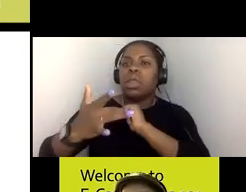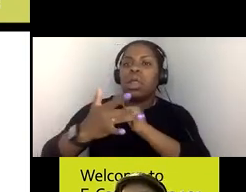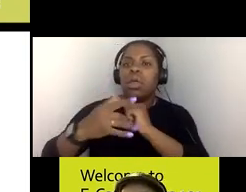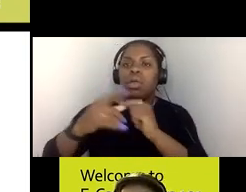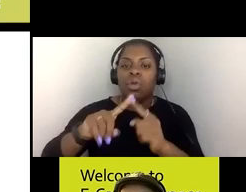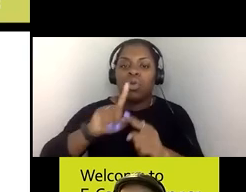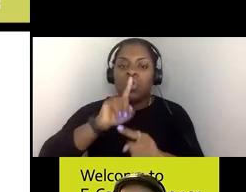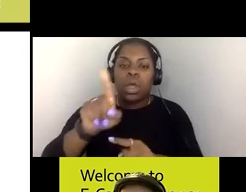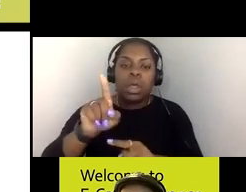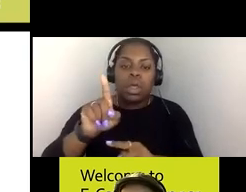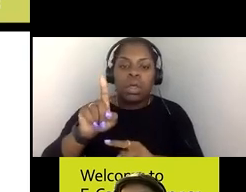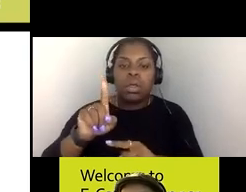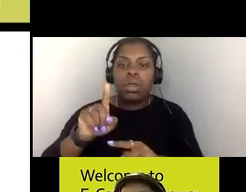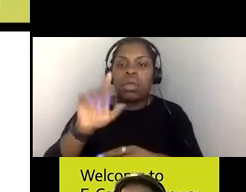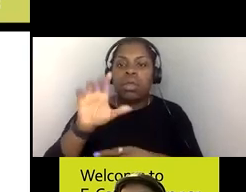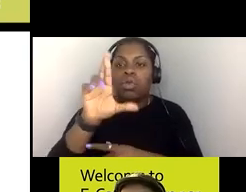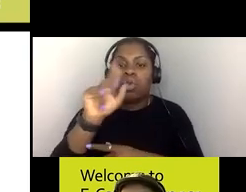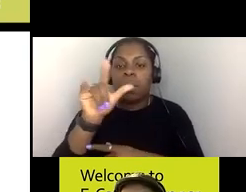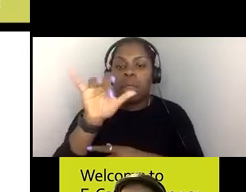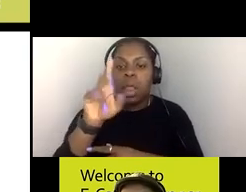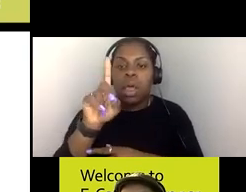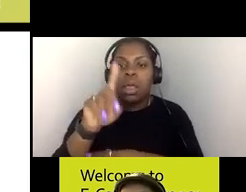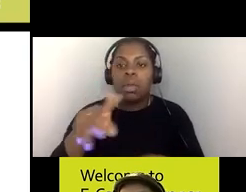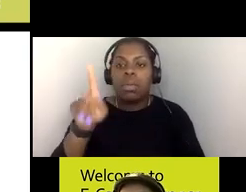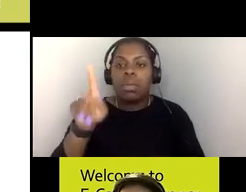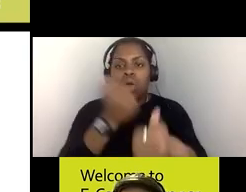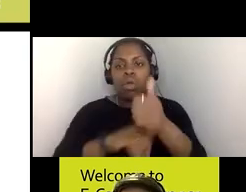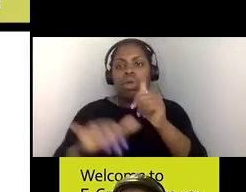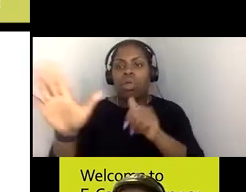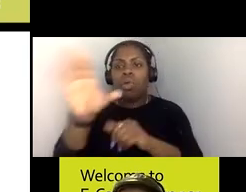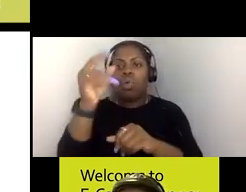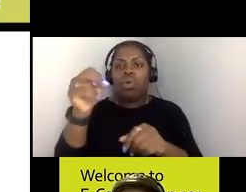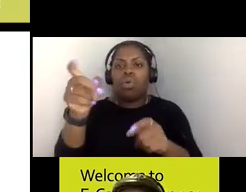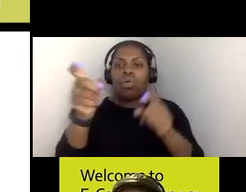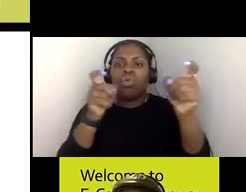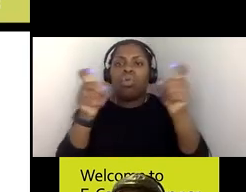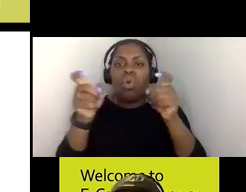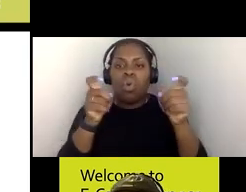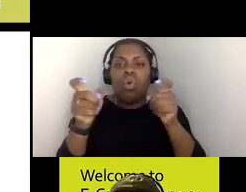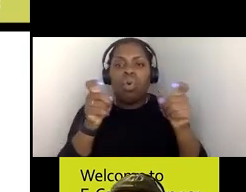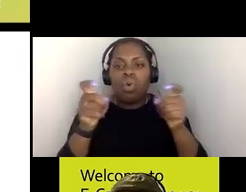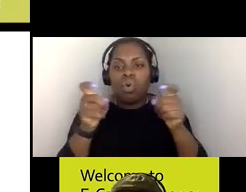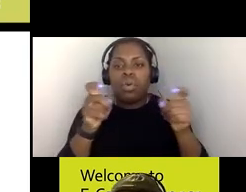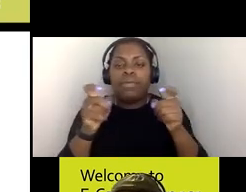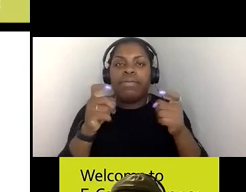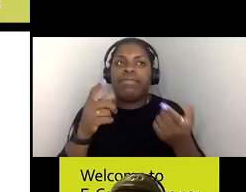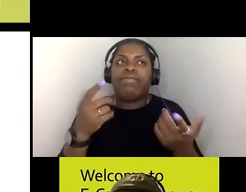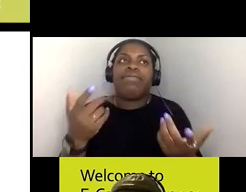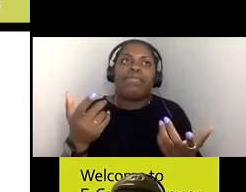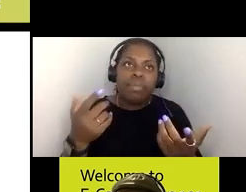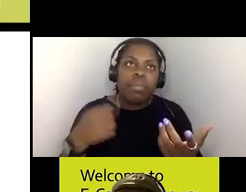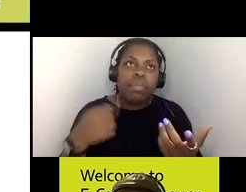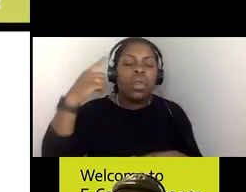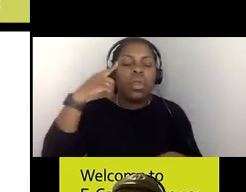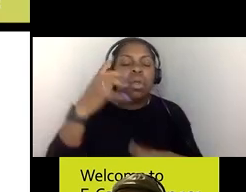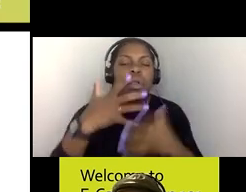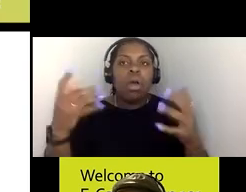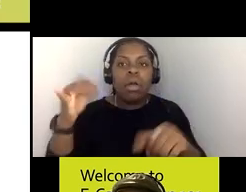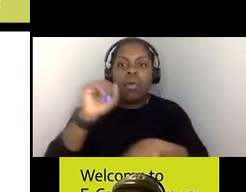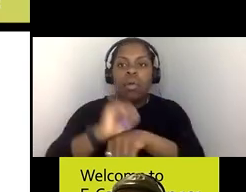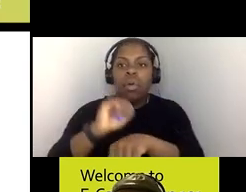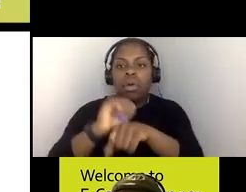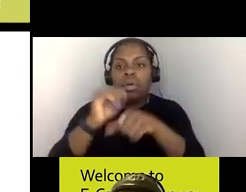la tecnología para deportar a la gente y criminalizar a la gente que están debajo de su control. Yo creo que ha habido